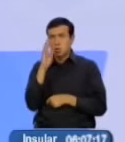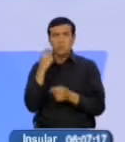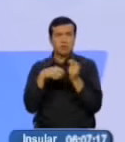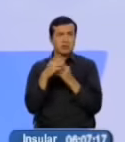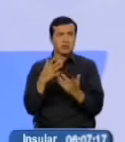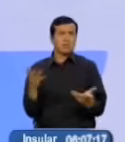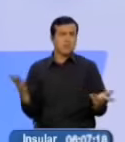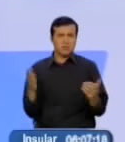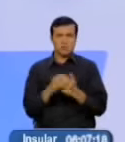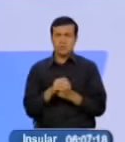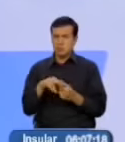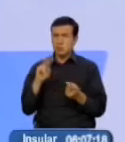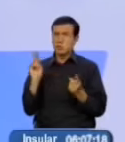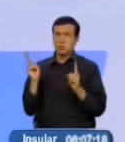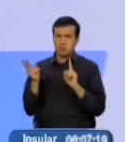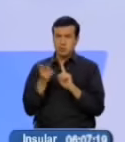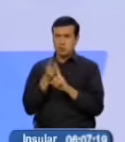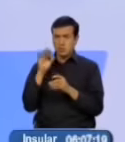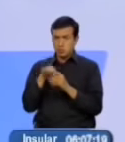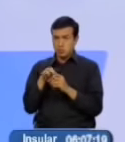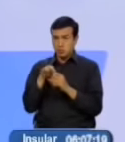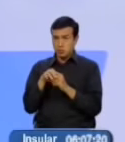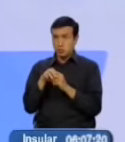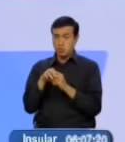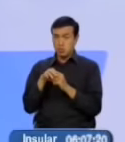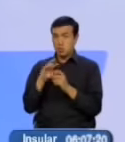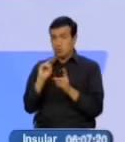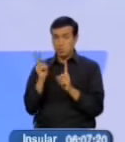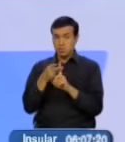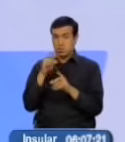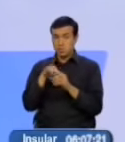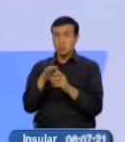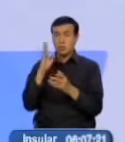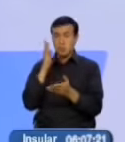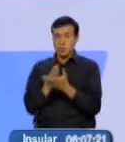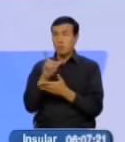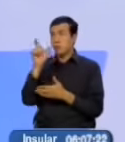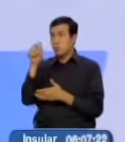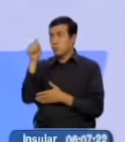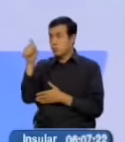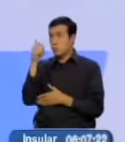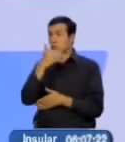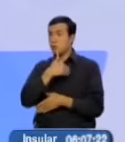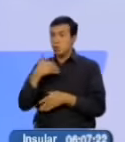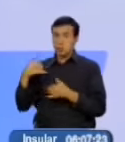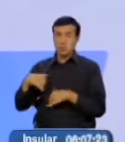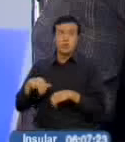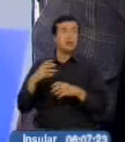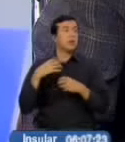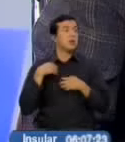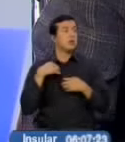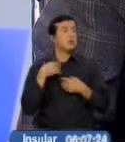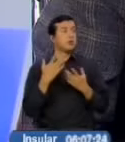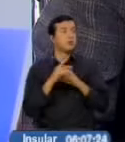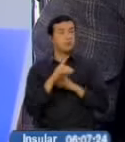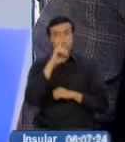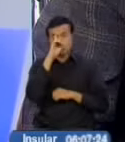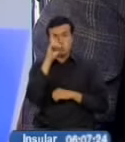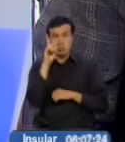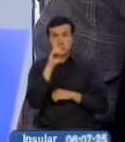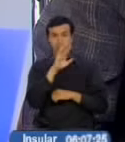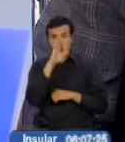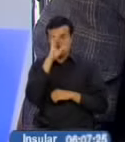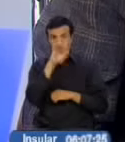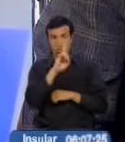yo creo que en una segunda vuelta lo más importante es evitar que alguien permanezca en el poder más de una década. ¿Garantizaría que la derecha no vaya a